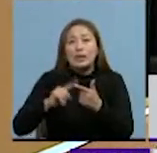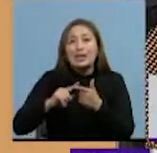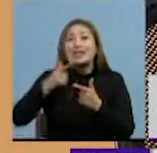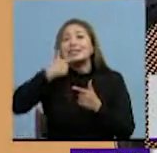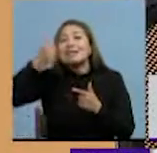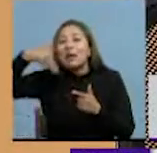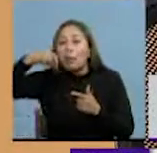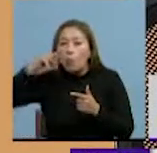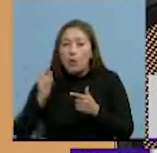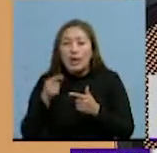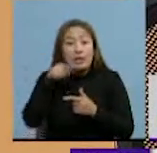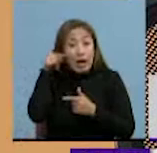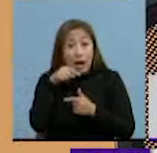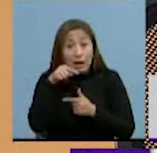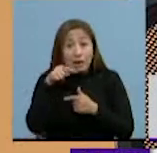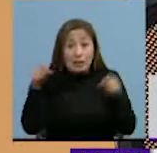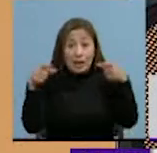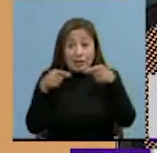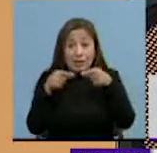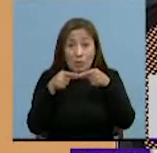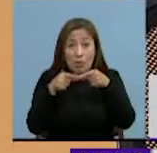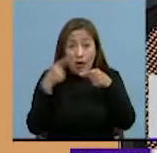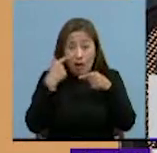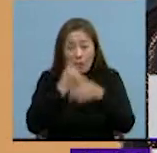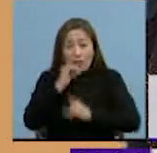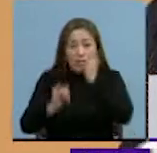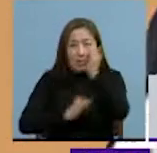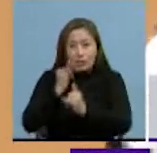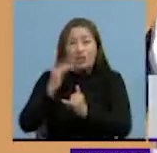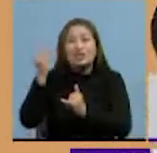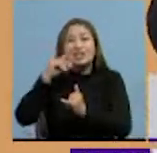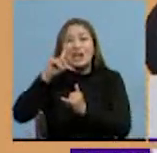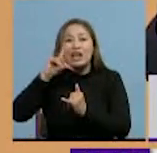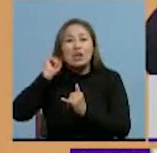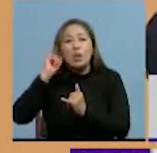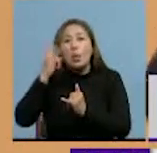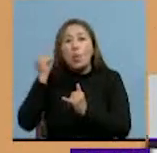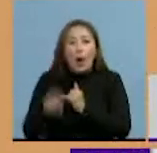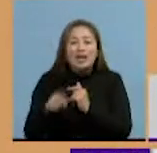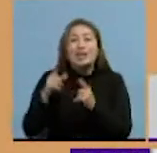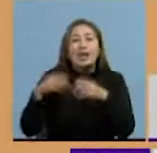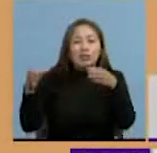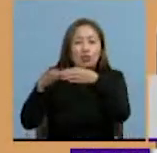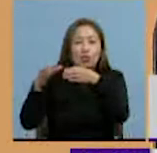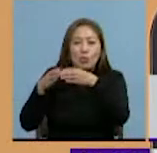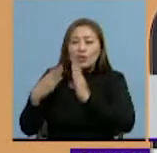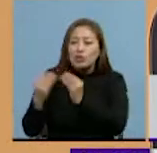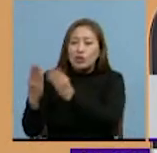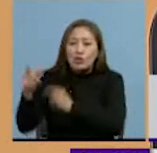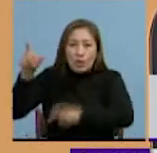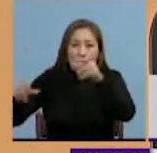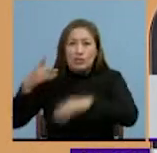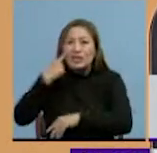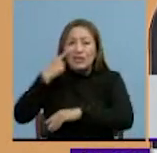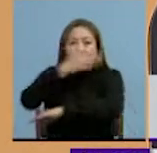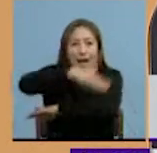Zamora. Y compartieron acá el piso en ese momento Rodrigo Chiliguay de 12 Apóstoles y también Cecilia Cernucci de Zoom,